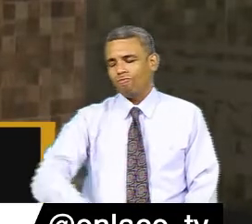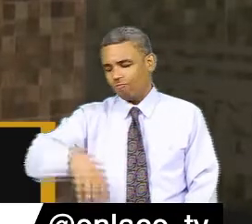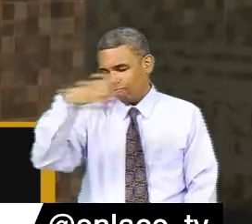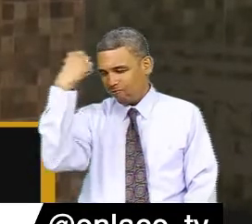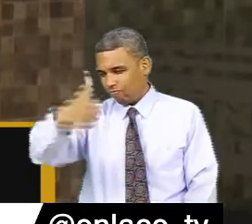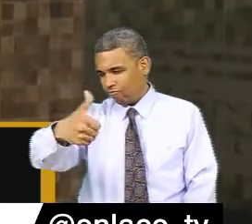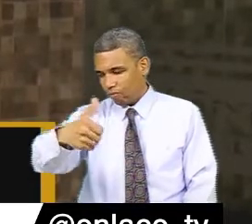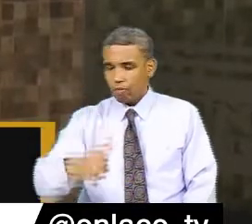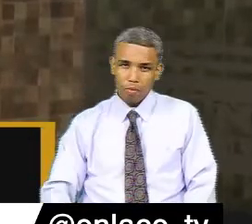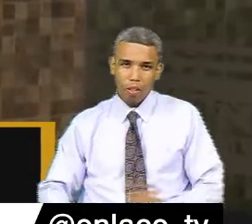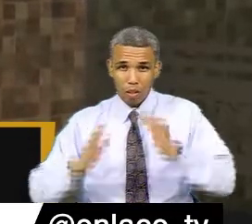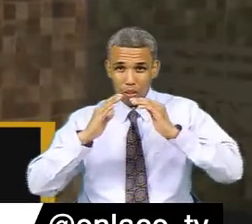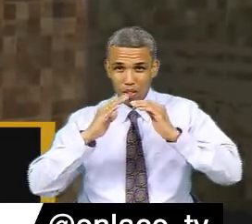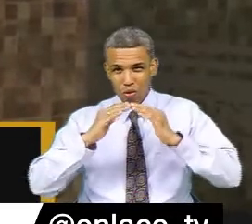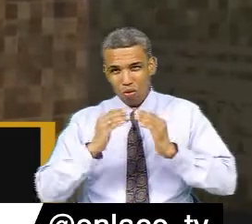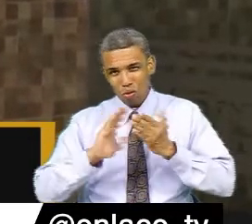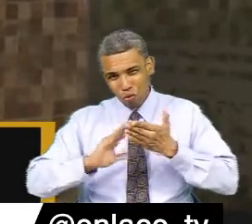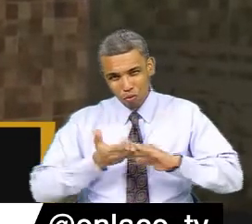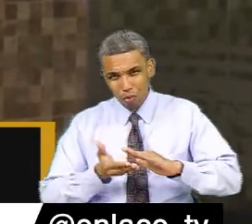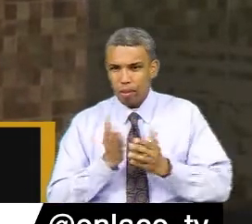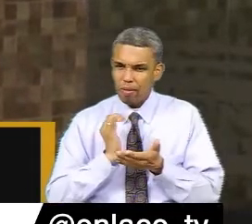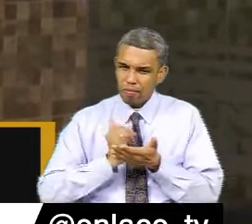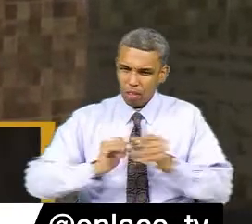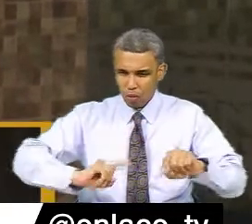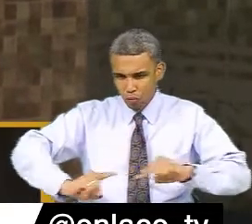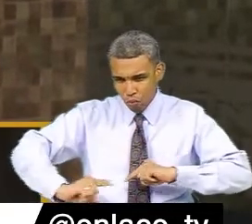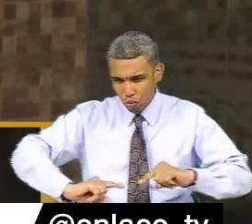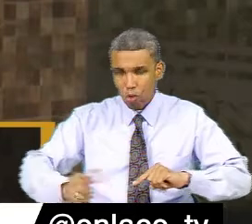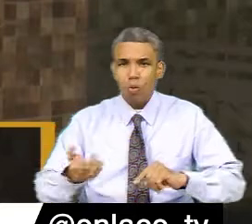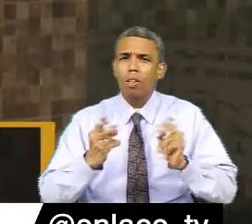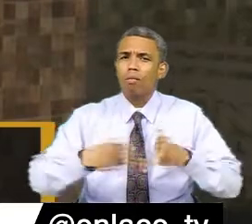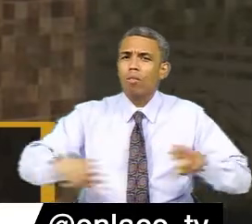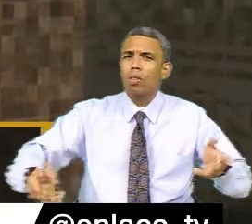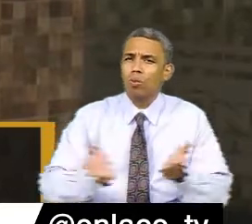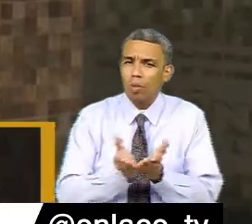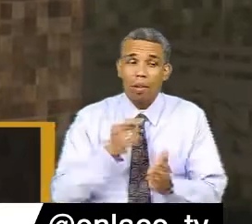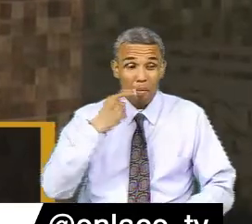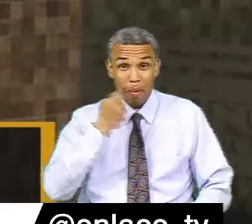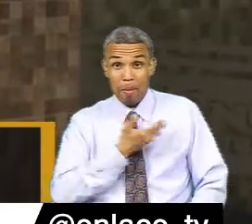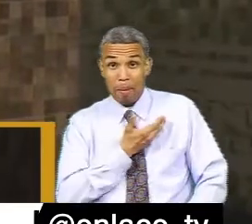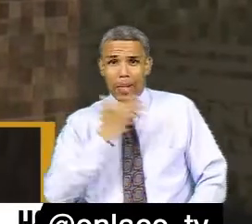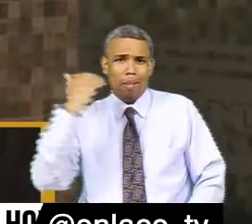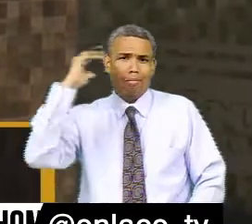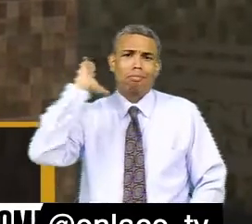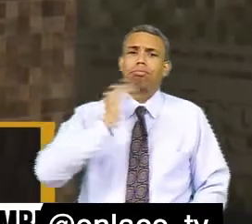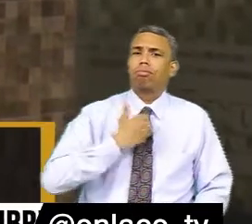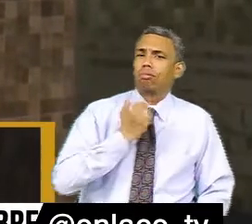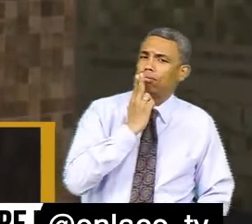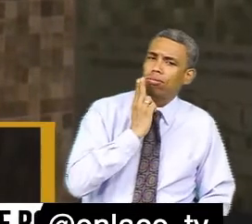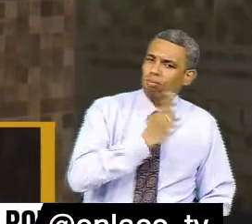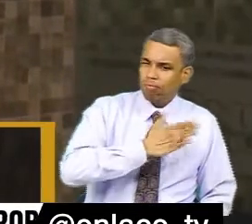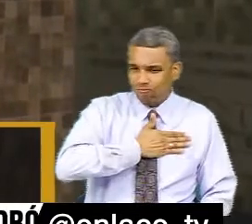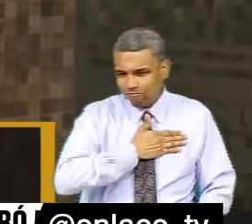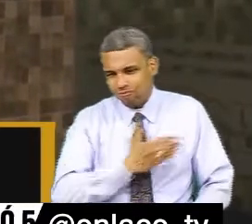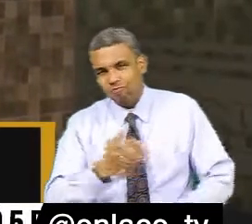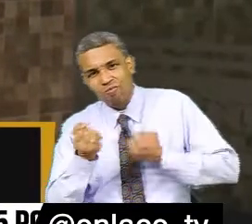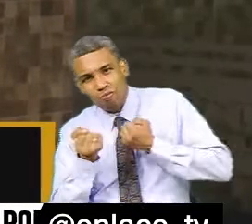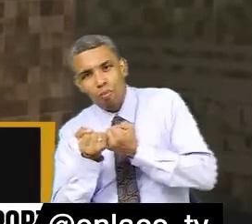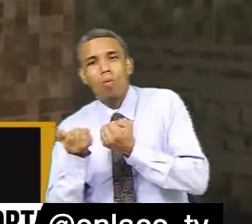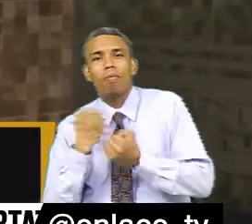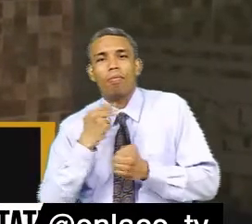comunidad educativa. Estudiantes muy comprometidos, padres de familia bastante comprometidos con los trabajos de los niños,